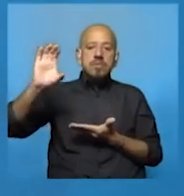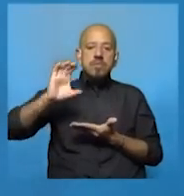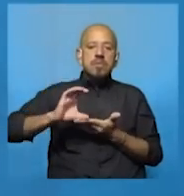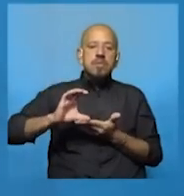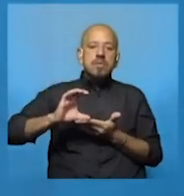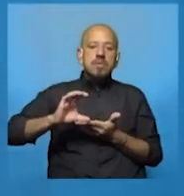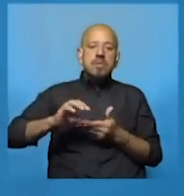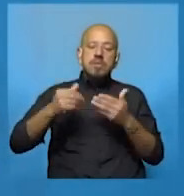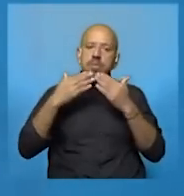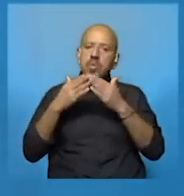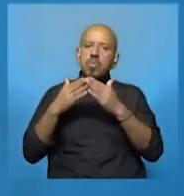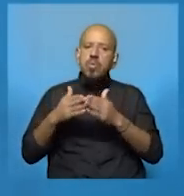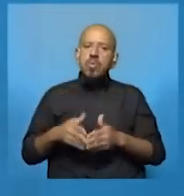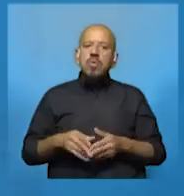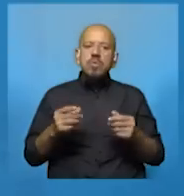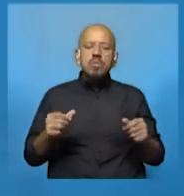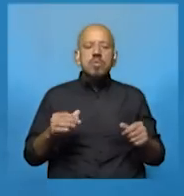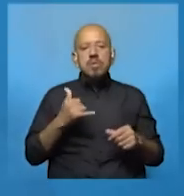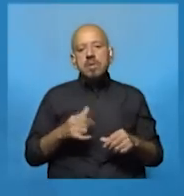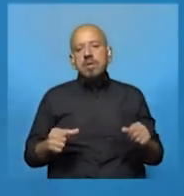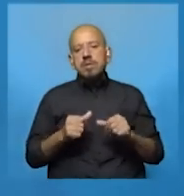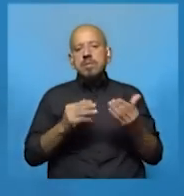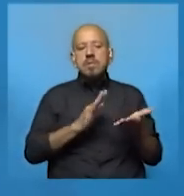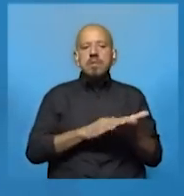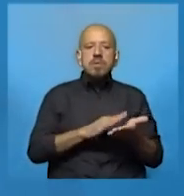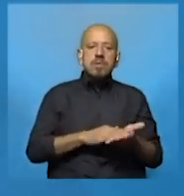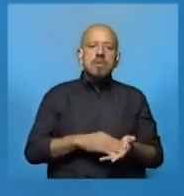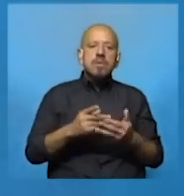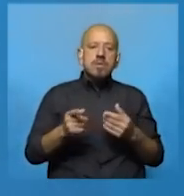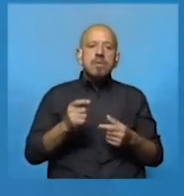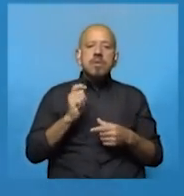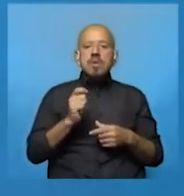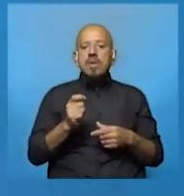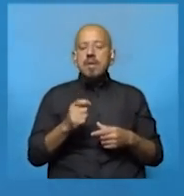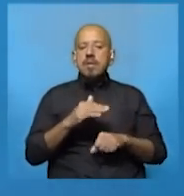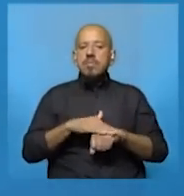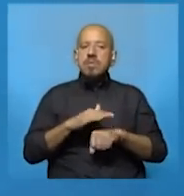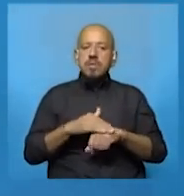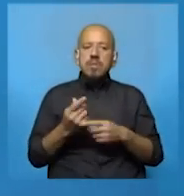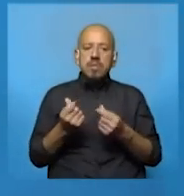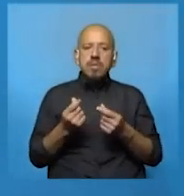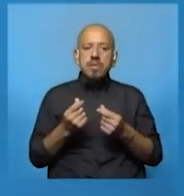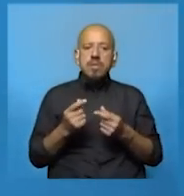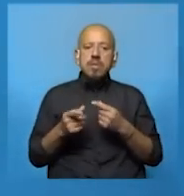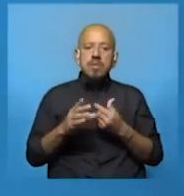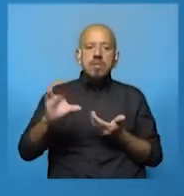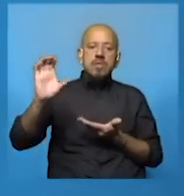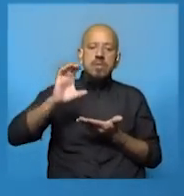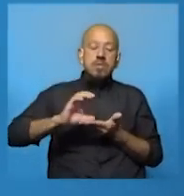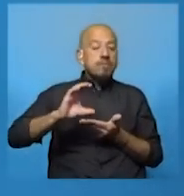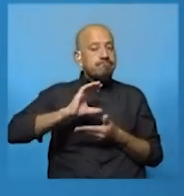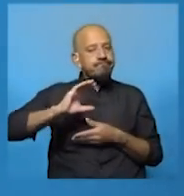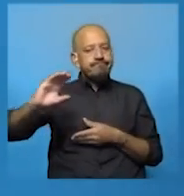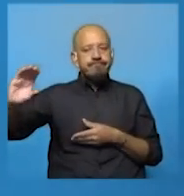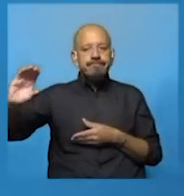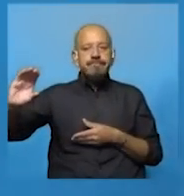se les pregunta mucho tiene hacer mucho papeleo quiere se quiere saber el titular de los dineros o sea las inversiones huyen Entonces